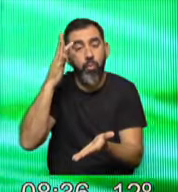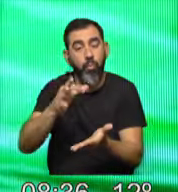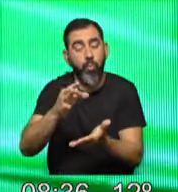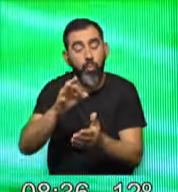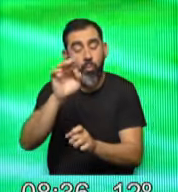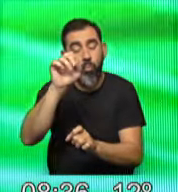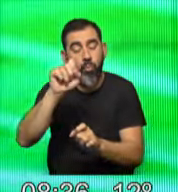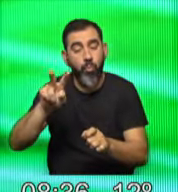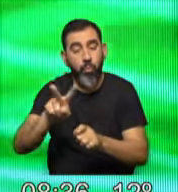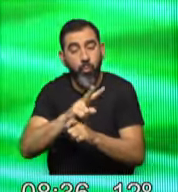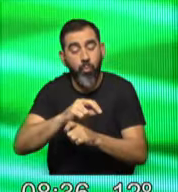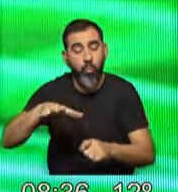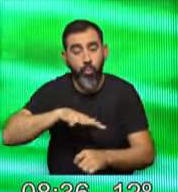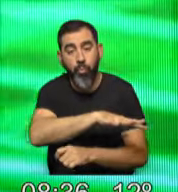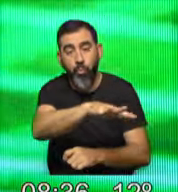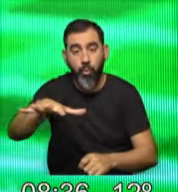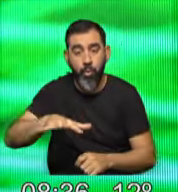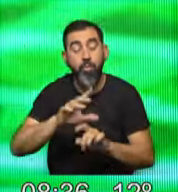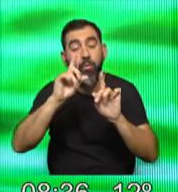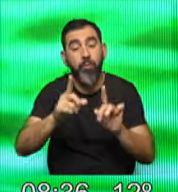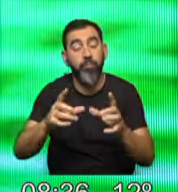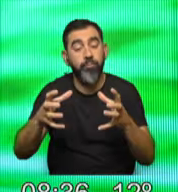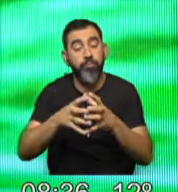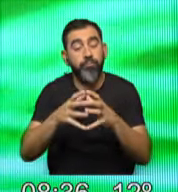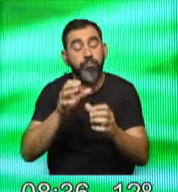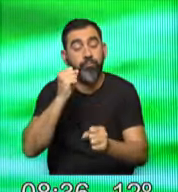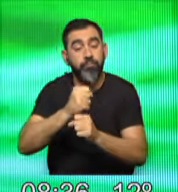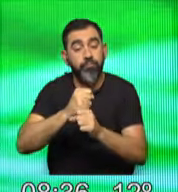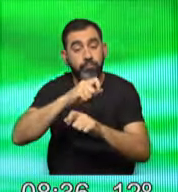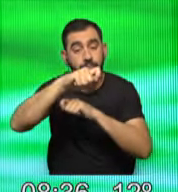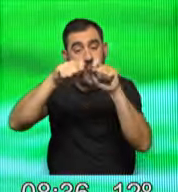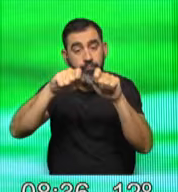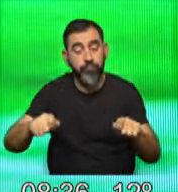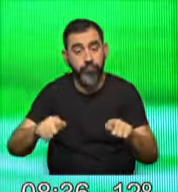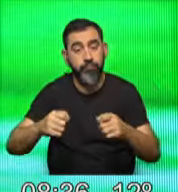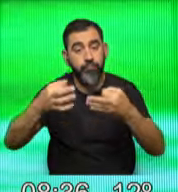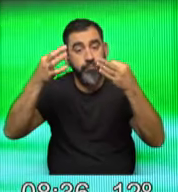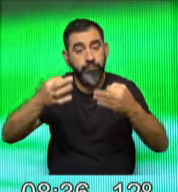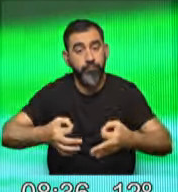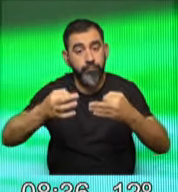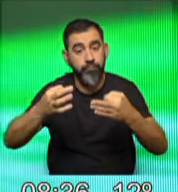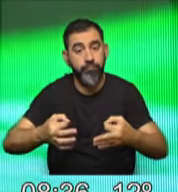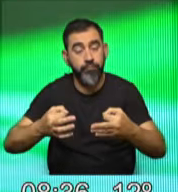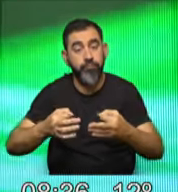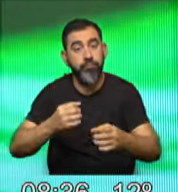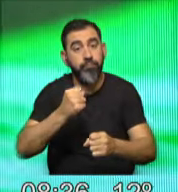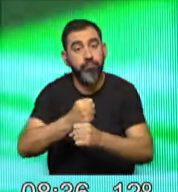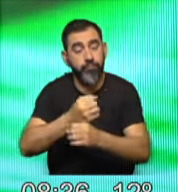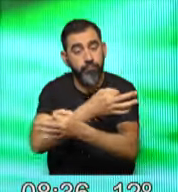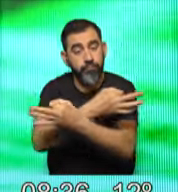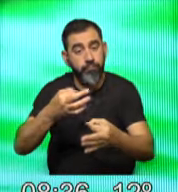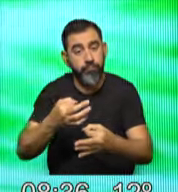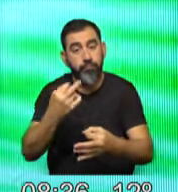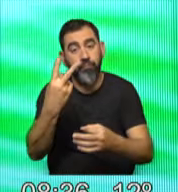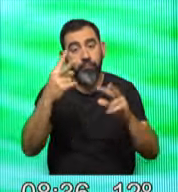seguridad social y a su vez estableció un comando de trabajo del propio pic nt para garantizar este una labor eficaz en los